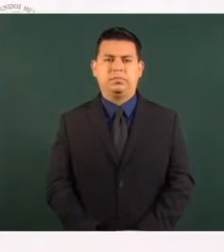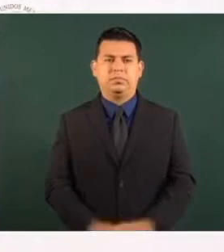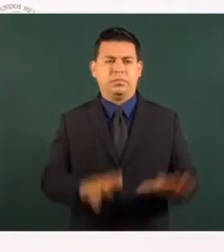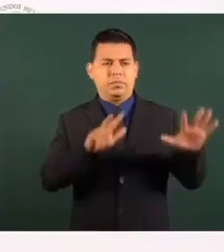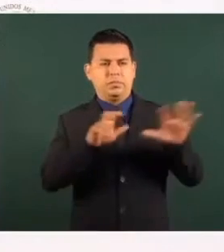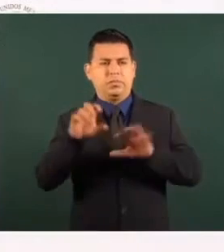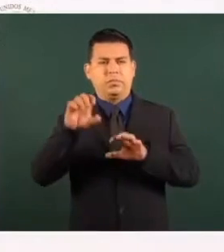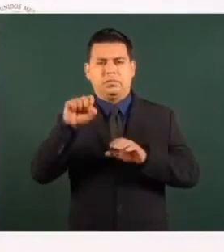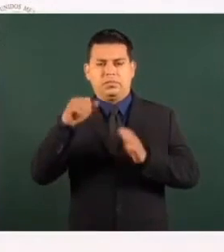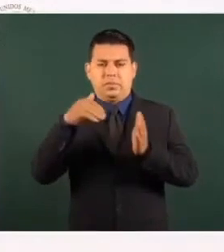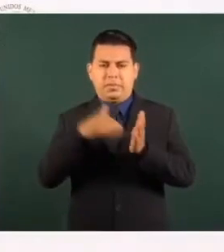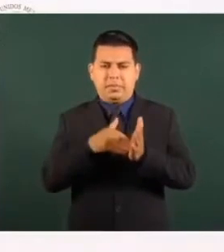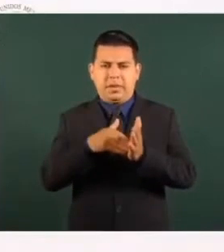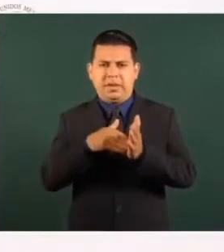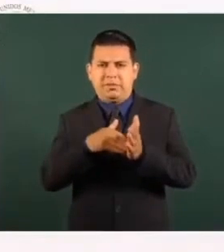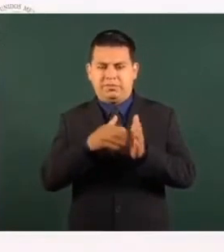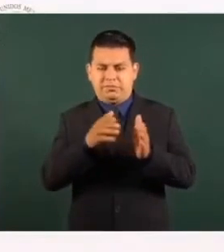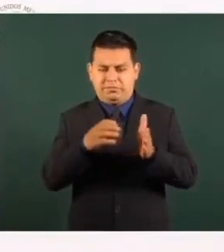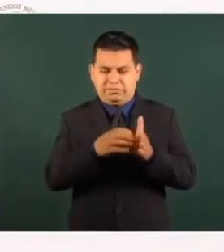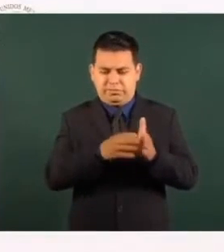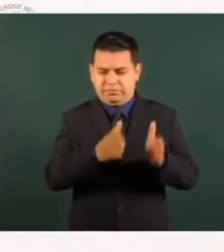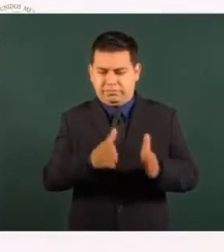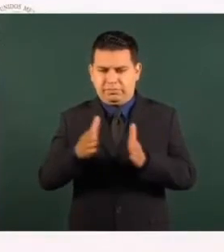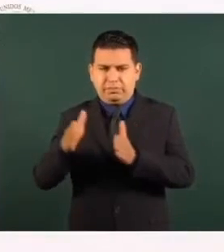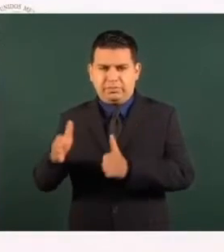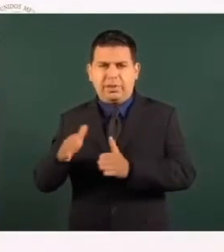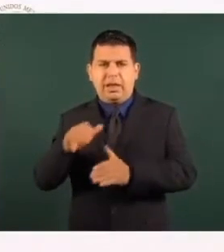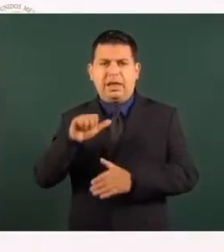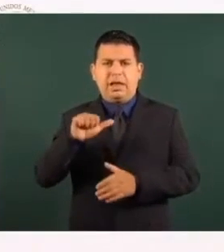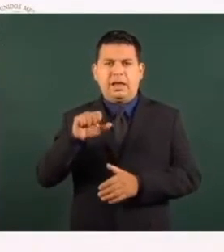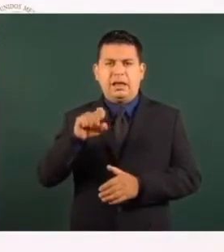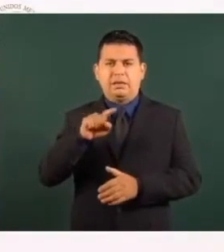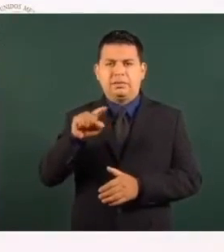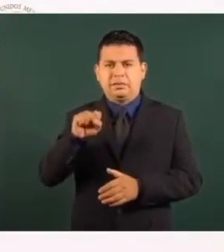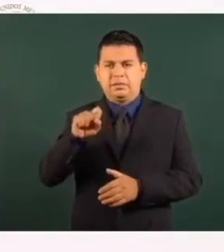870,000 dosis de AstraZeneca